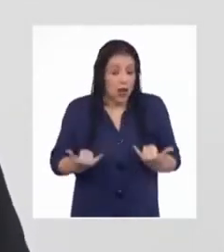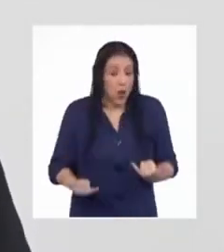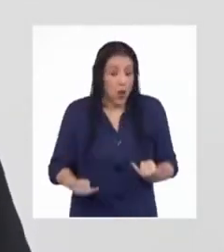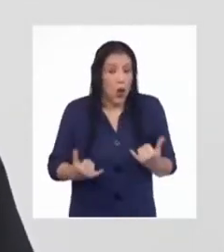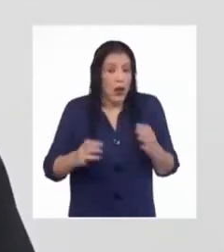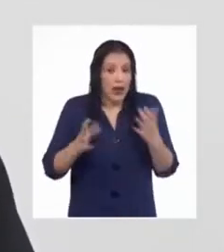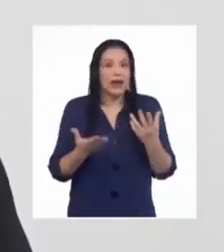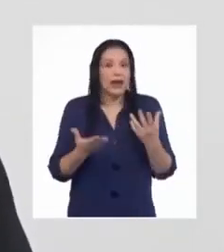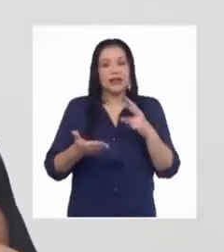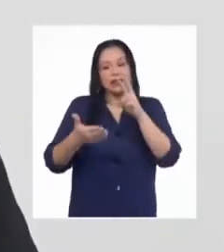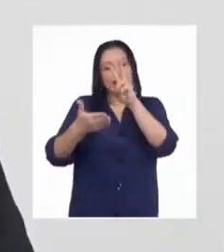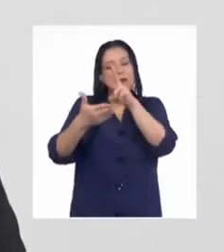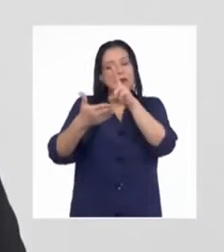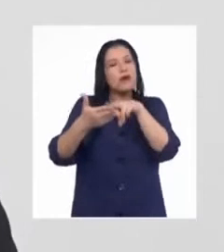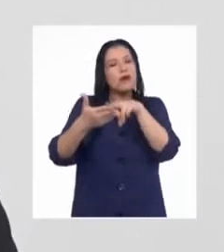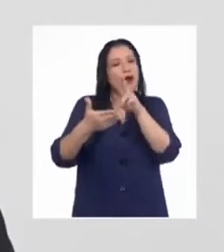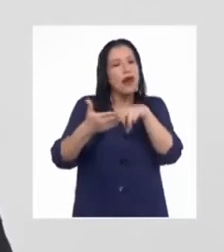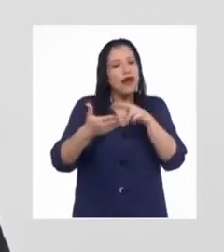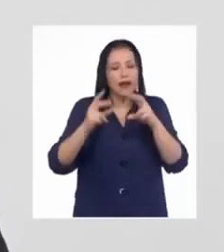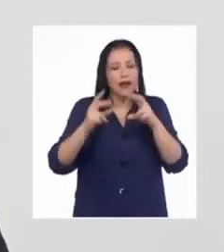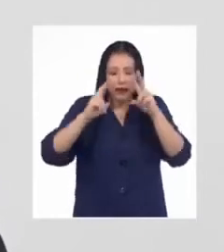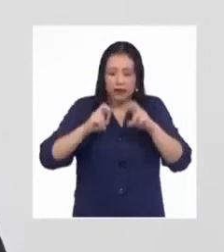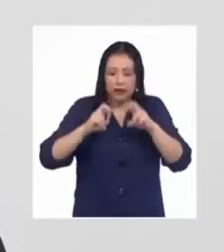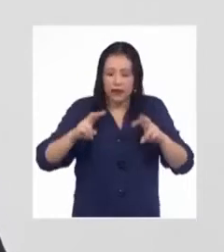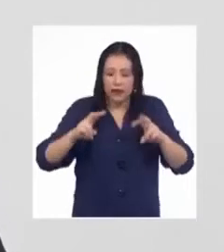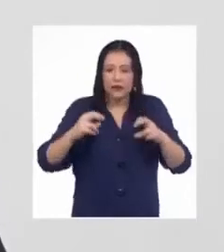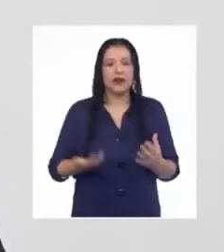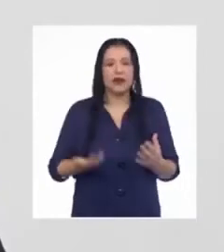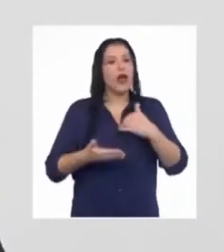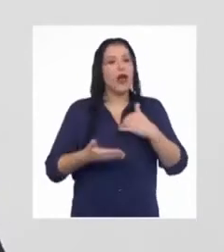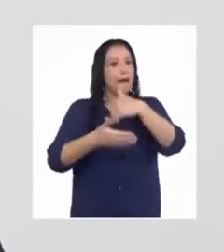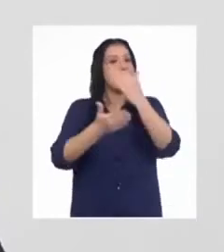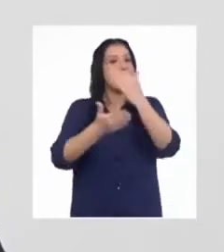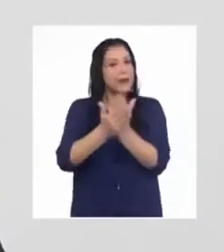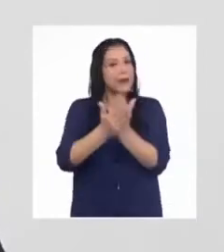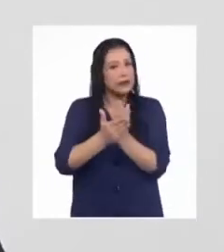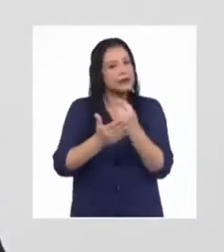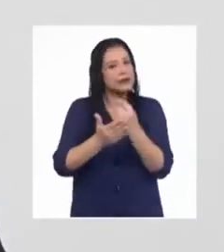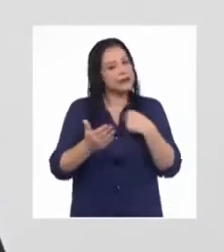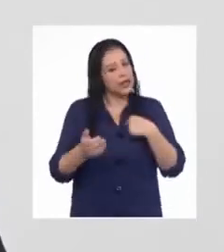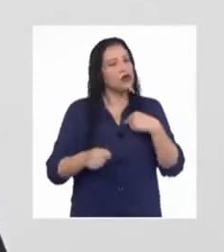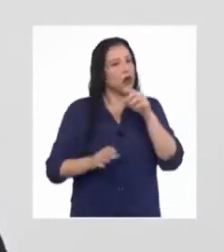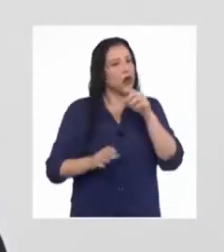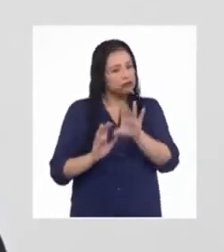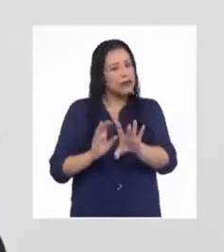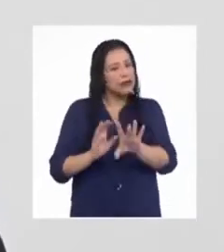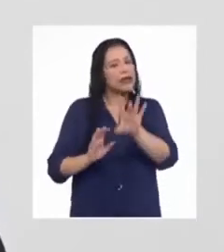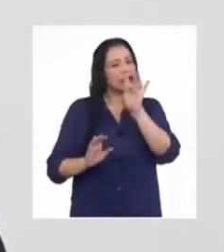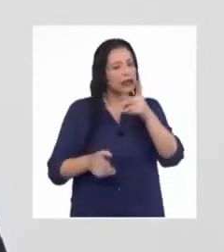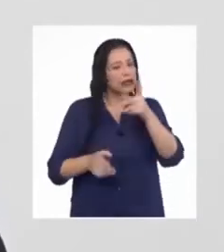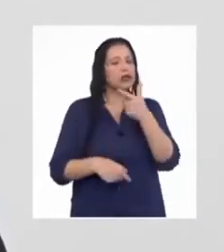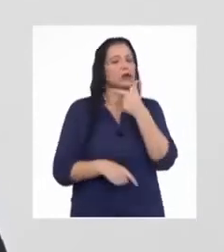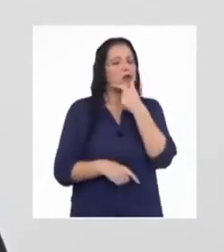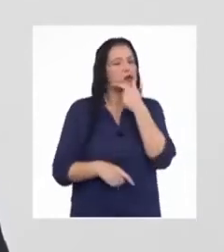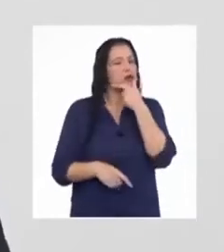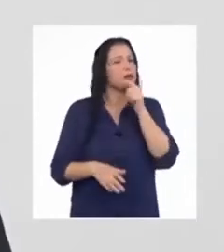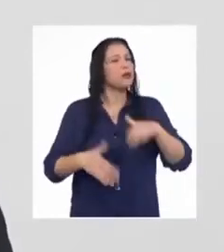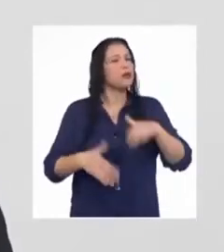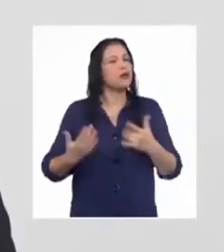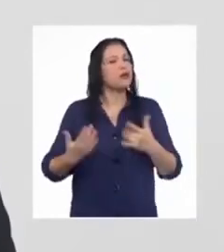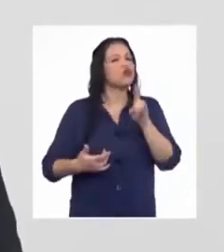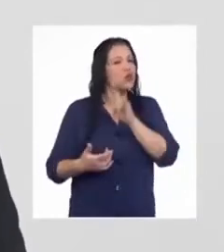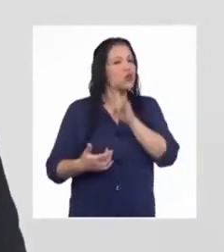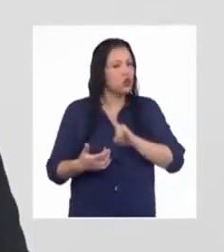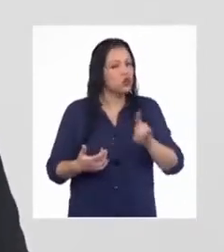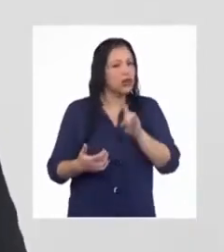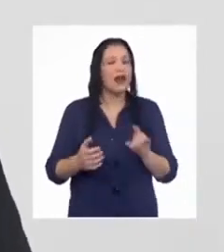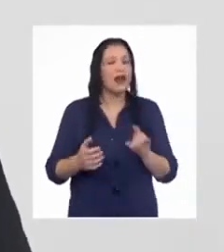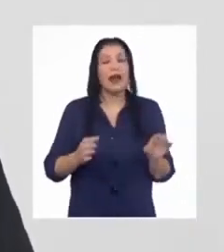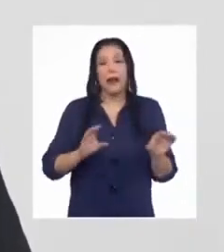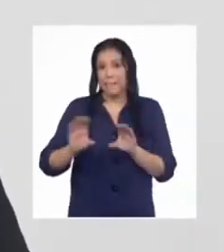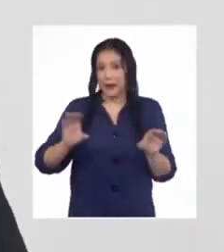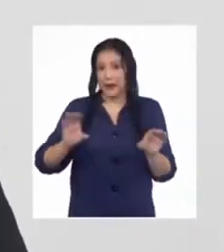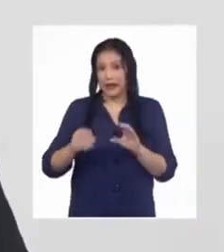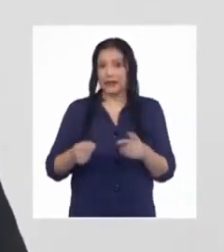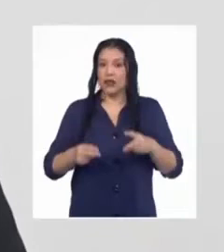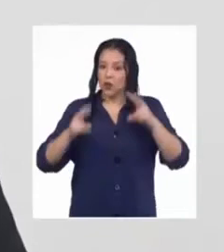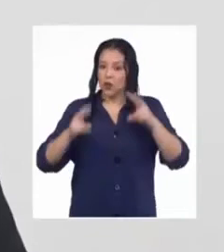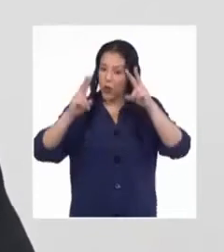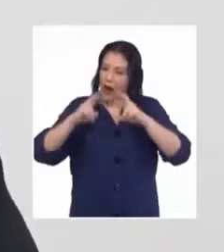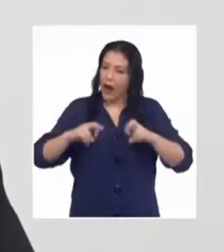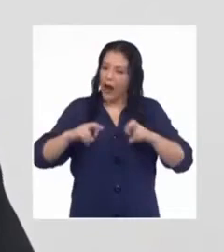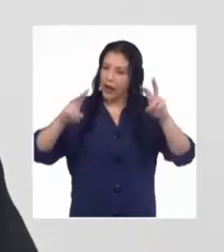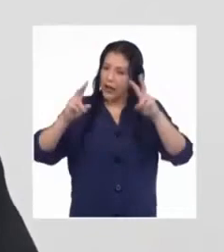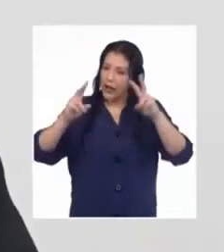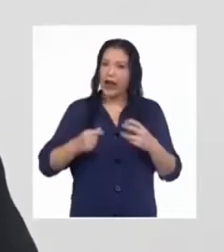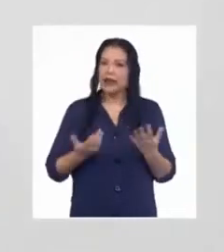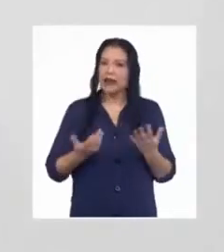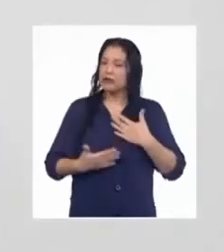programa leeremos y analizaremos las partes que he considerado podrían servirnos para realizar un análisis